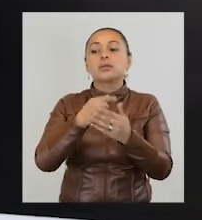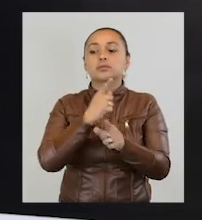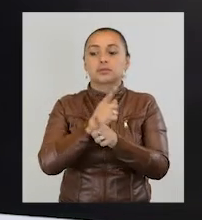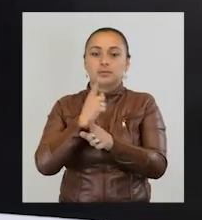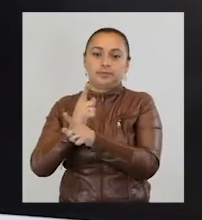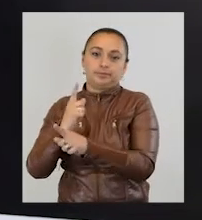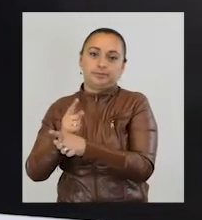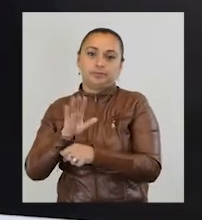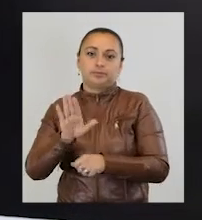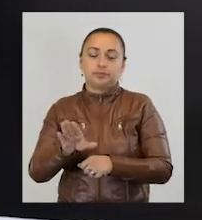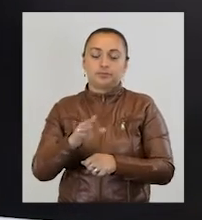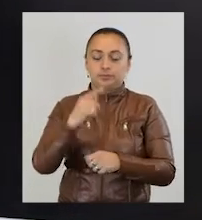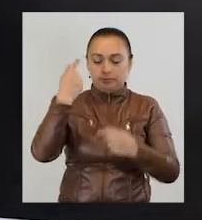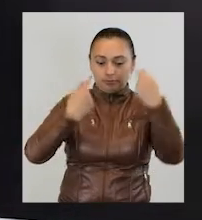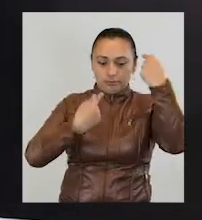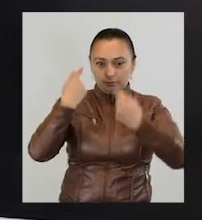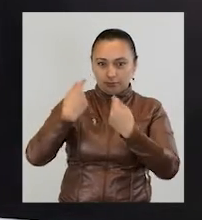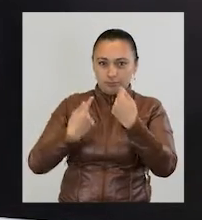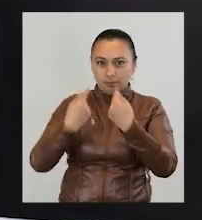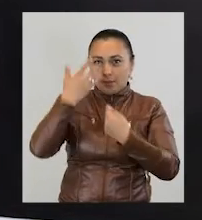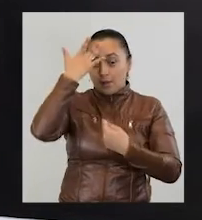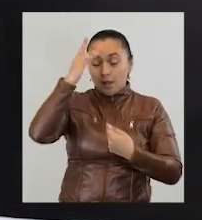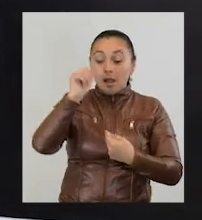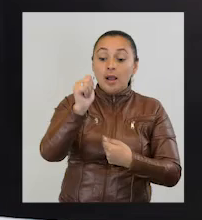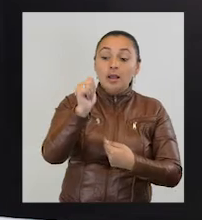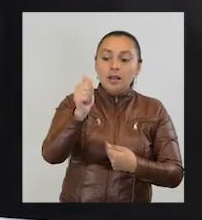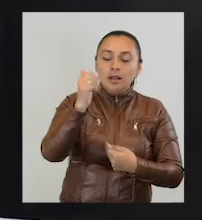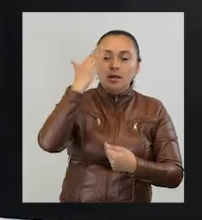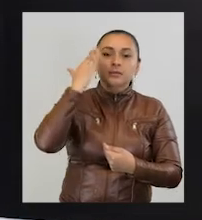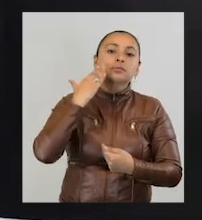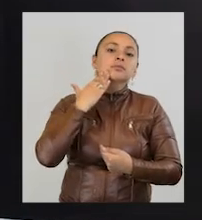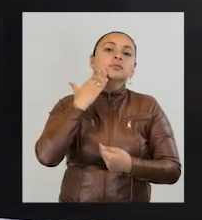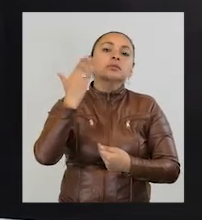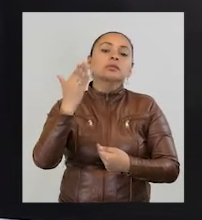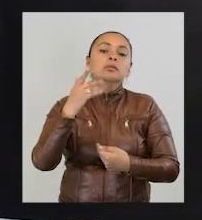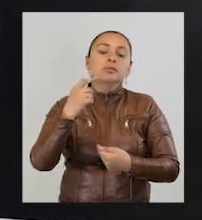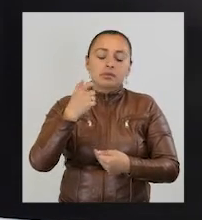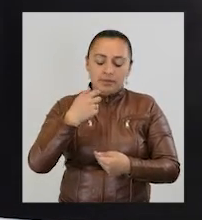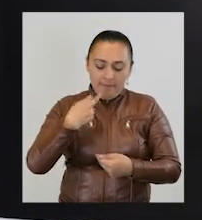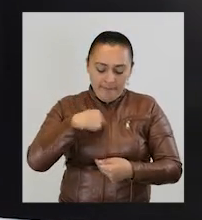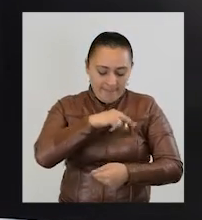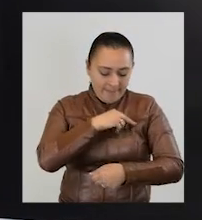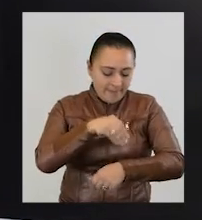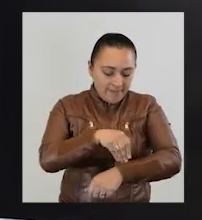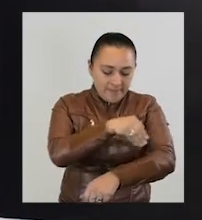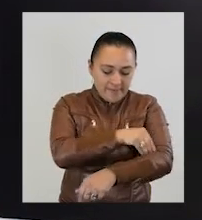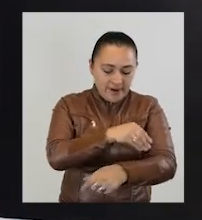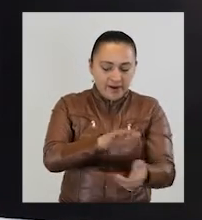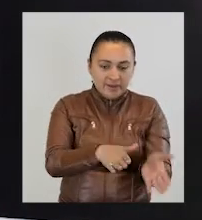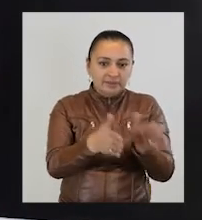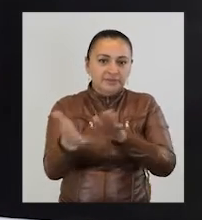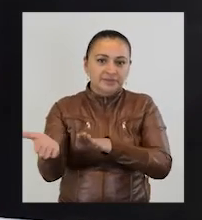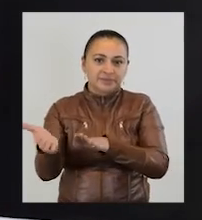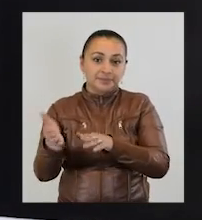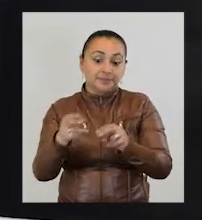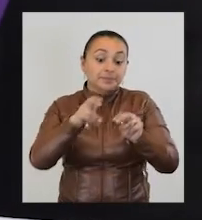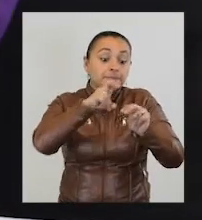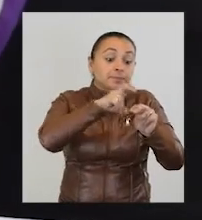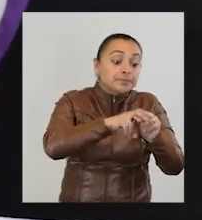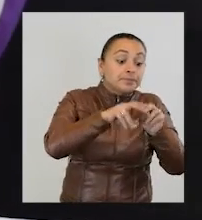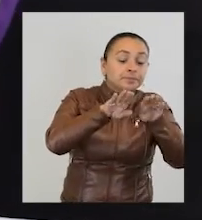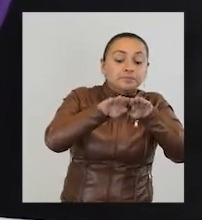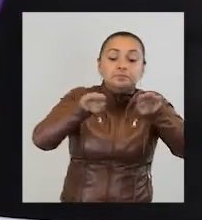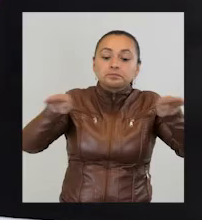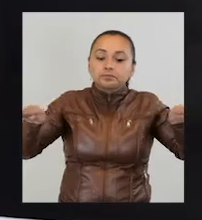de tu Hijo mientras cumplimos su mandato. Porque Él mismo, cuando iba a entregar su vida por